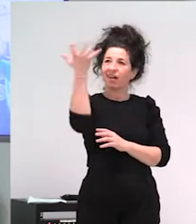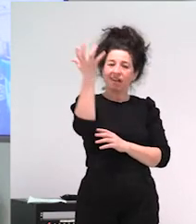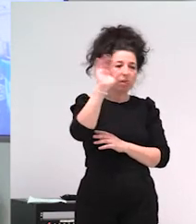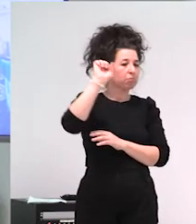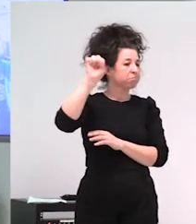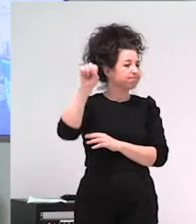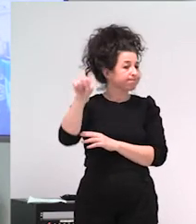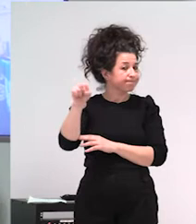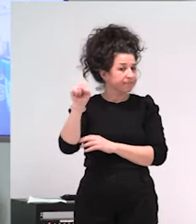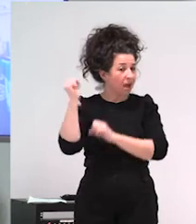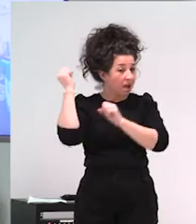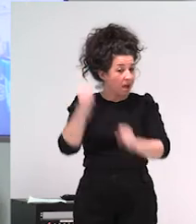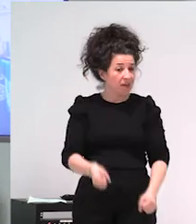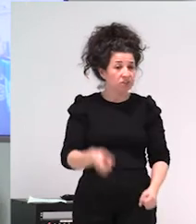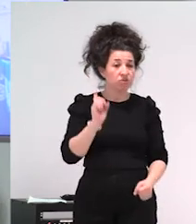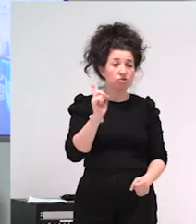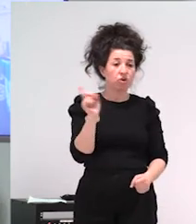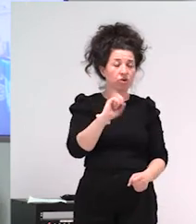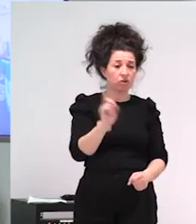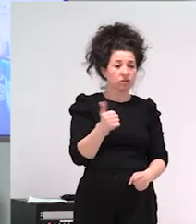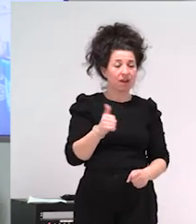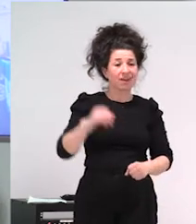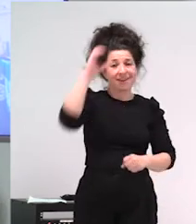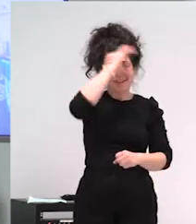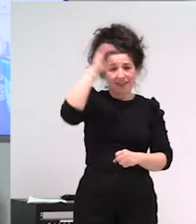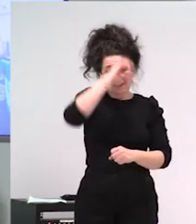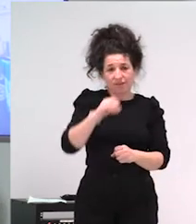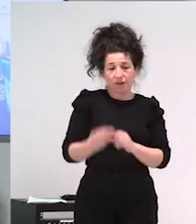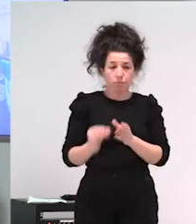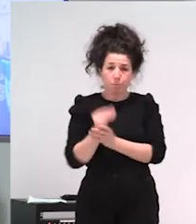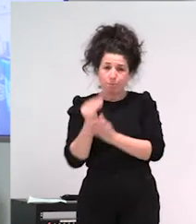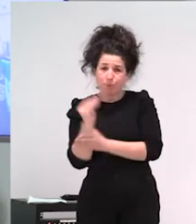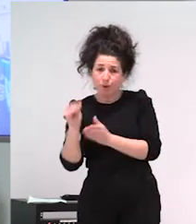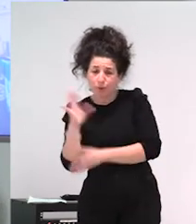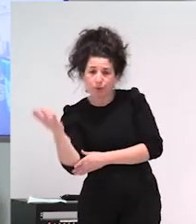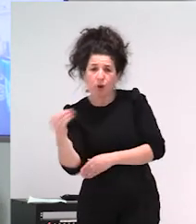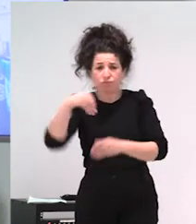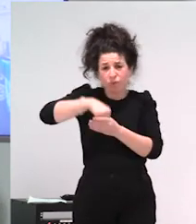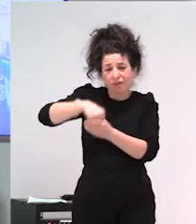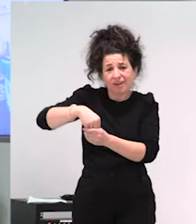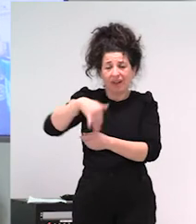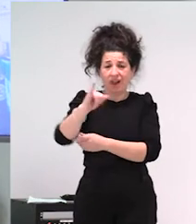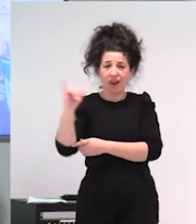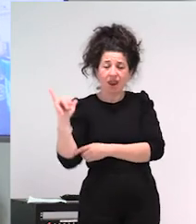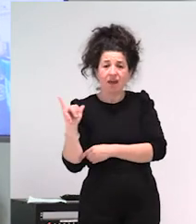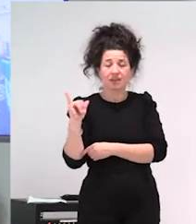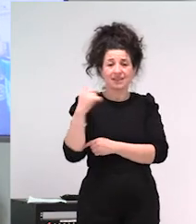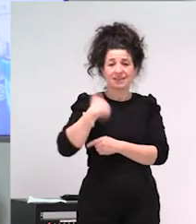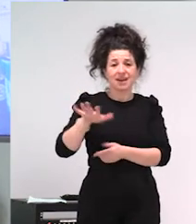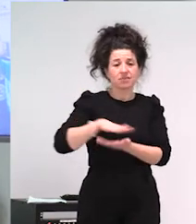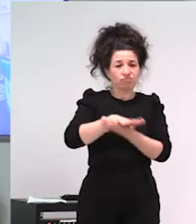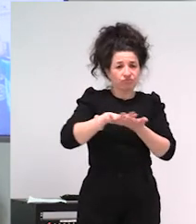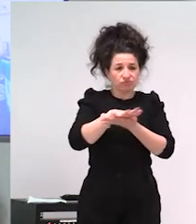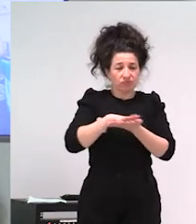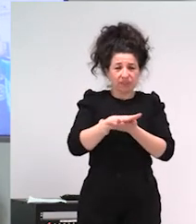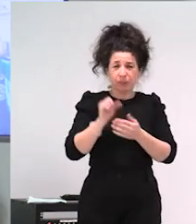climático, sino que hay mucha producción científica detrás, hay mucho contenido detrás, ya se ha hablado y se ha